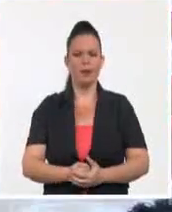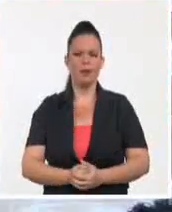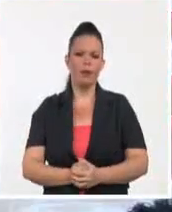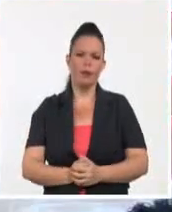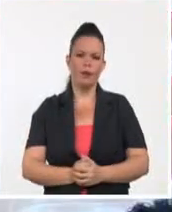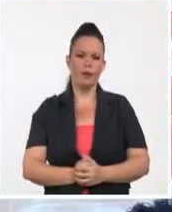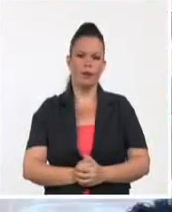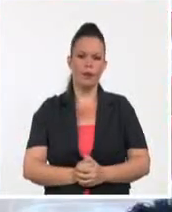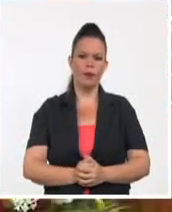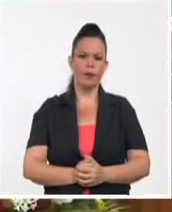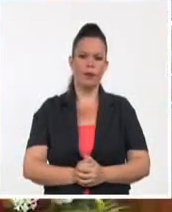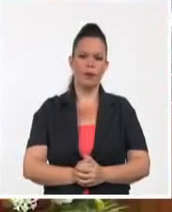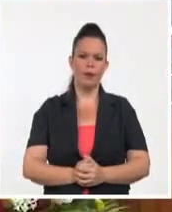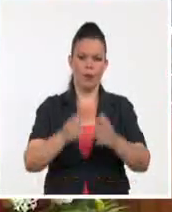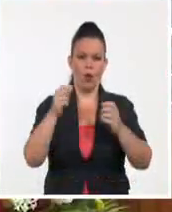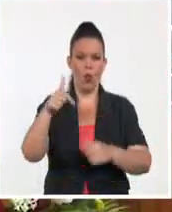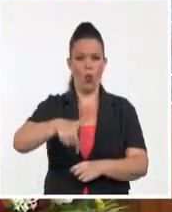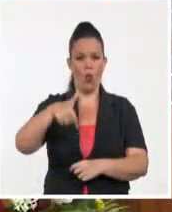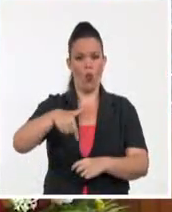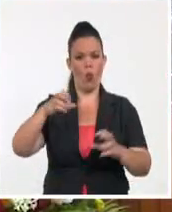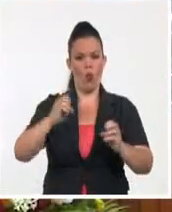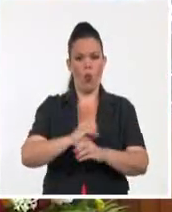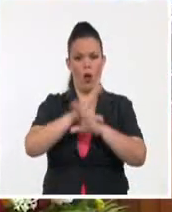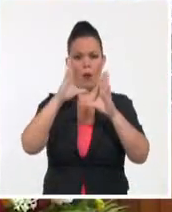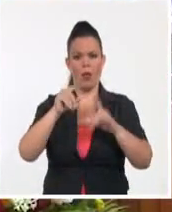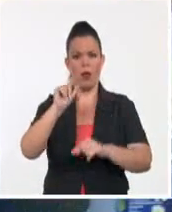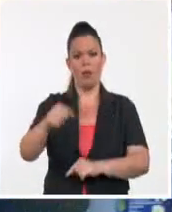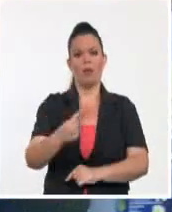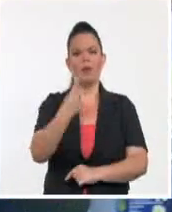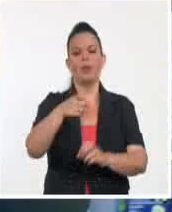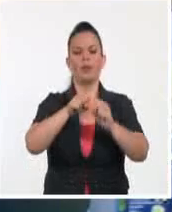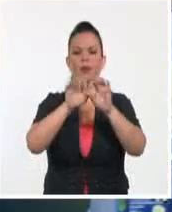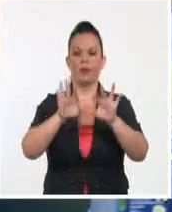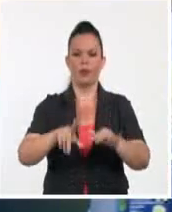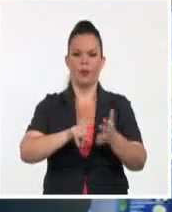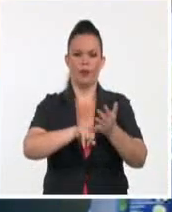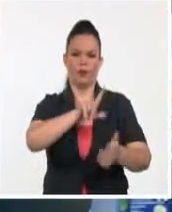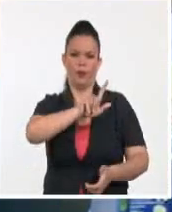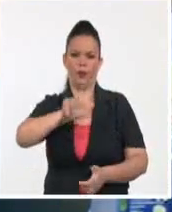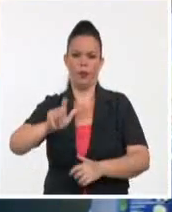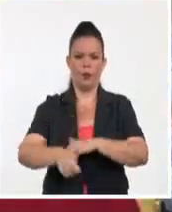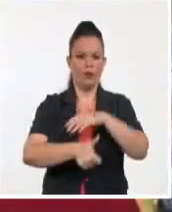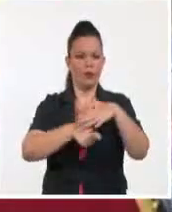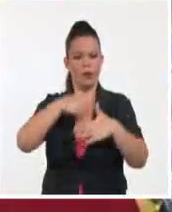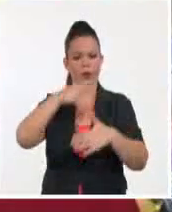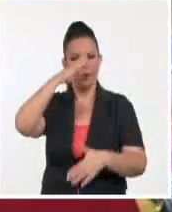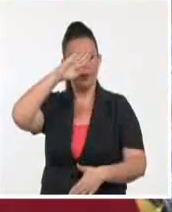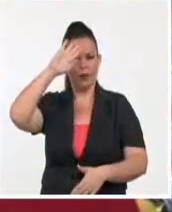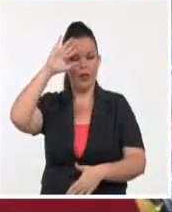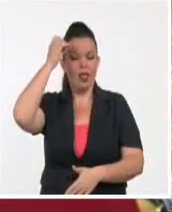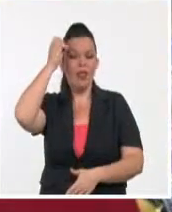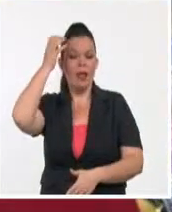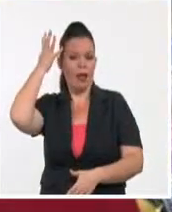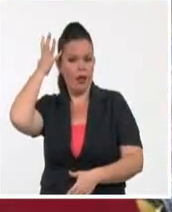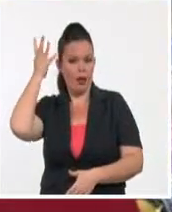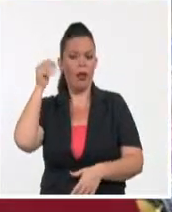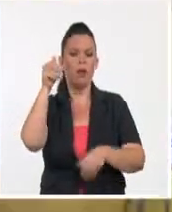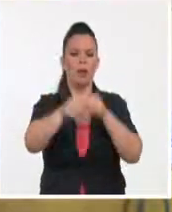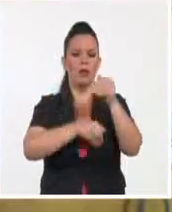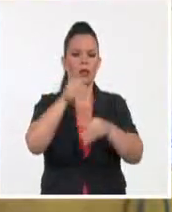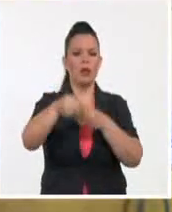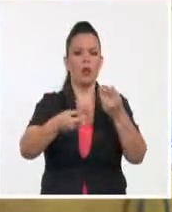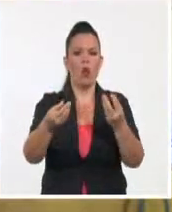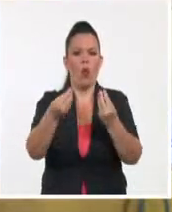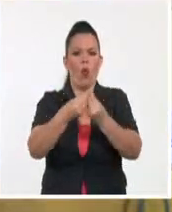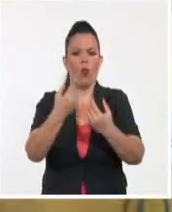En la mañana de este jueves, el primer secretario del Partido Comunista de Cuba y presidente de la República, Miguel Díaz-Canel, acompañado del miembro del